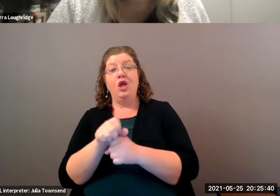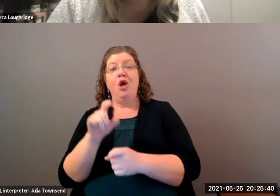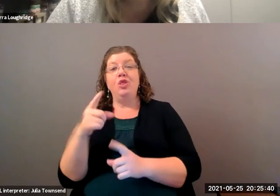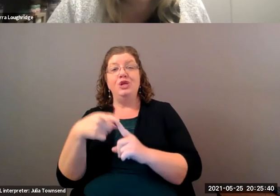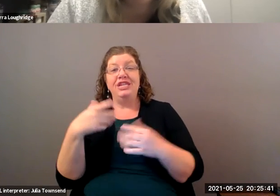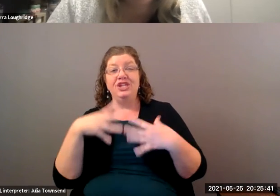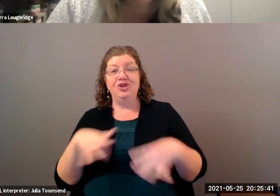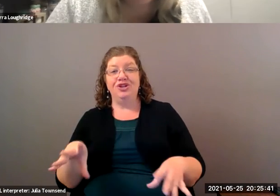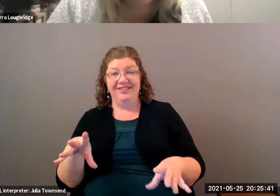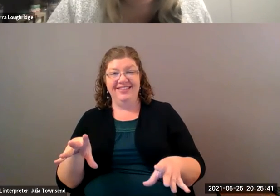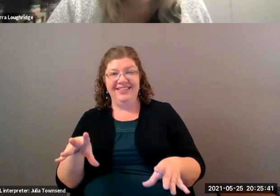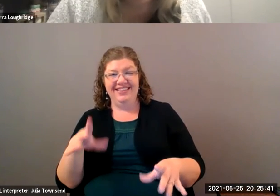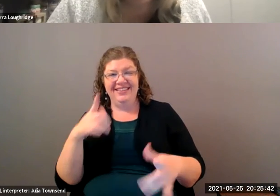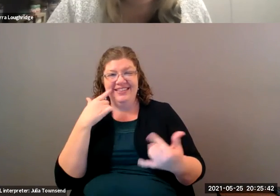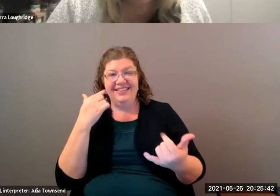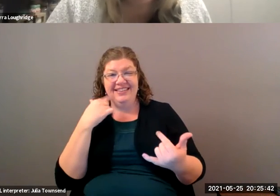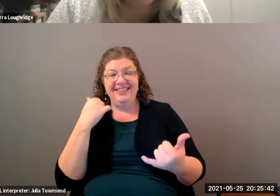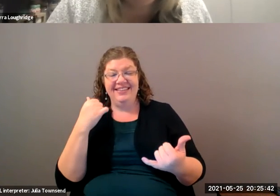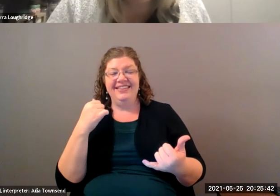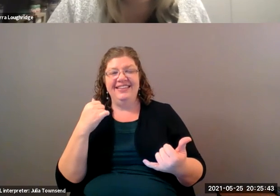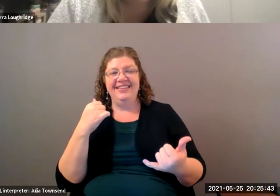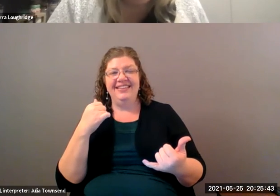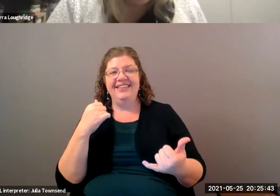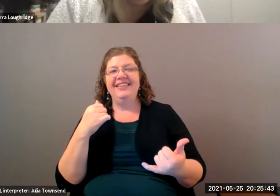está trabajando en esas playeras.